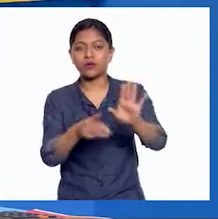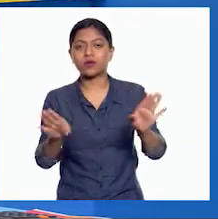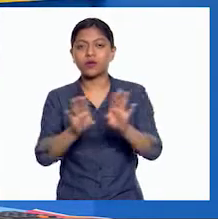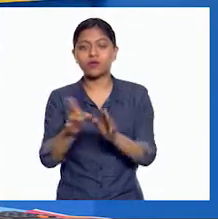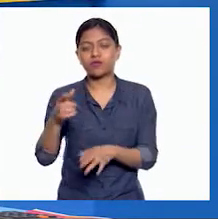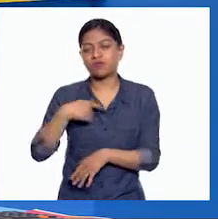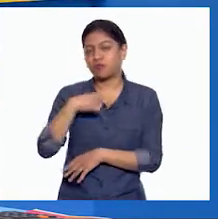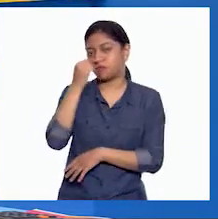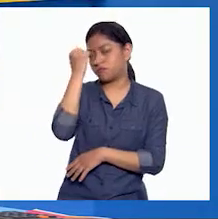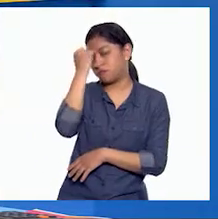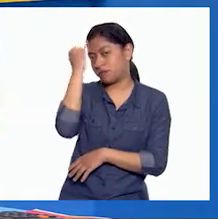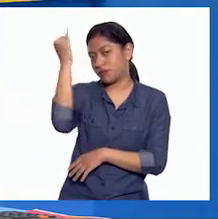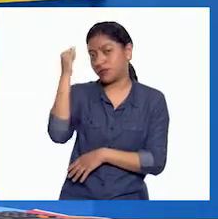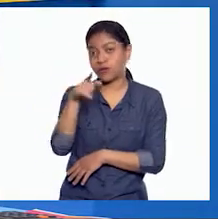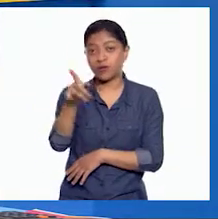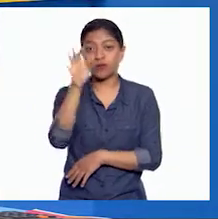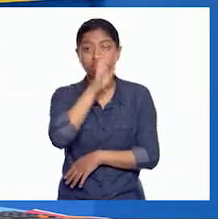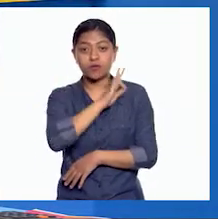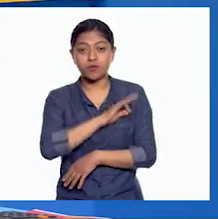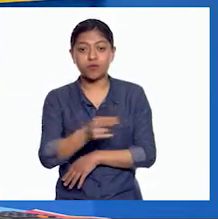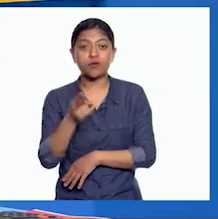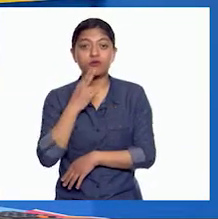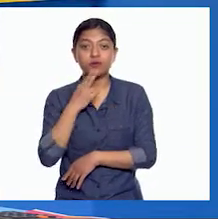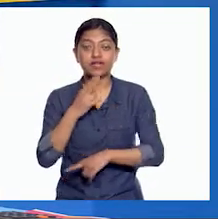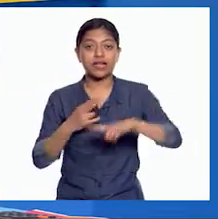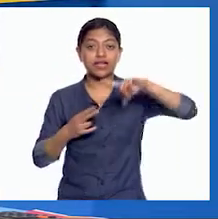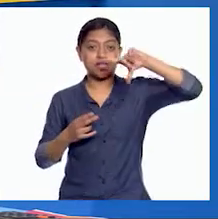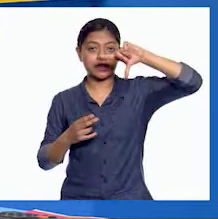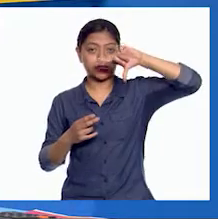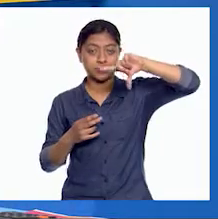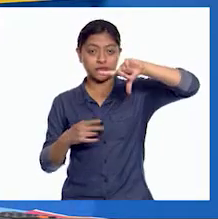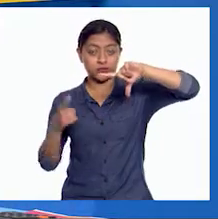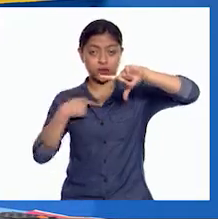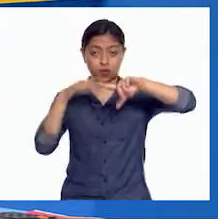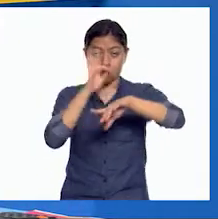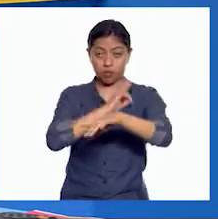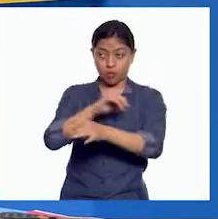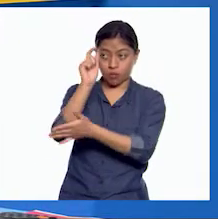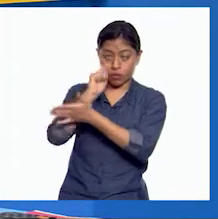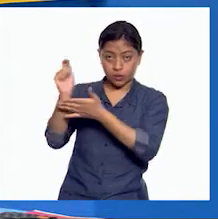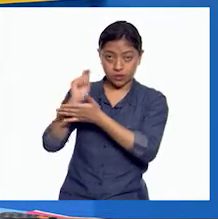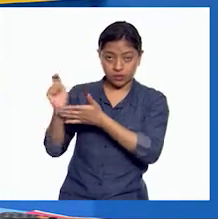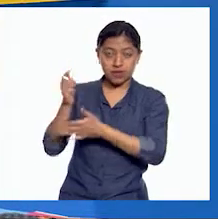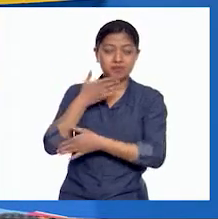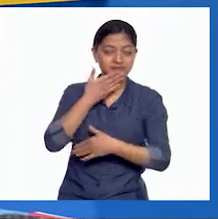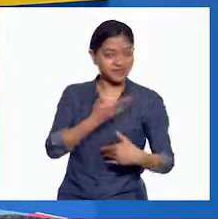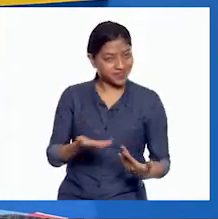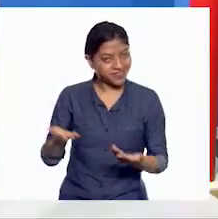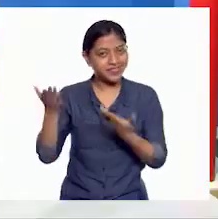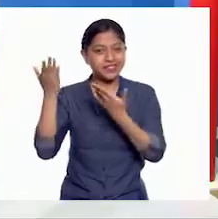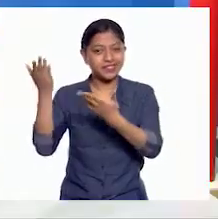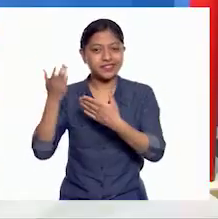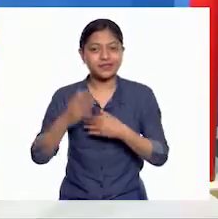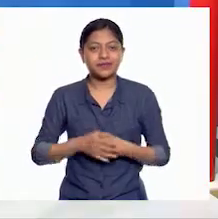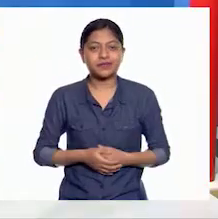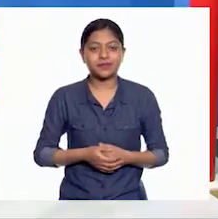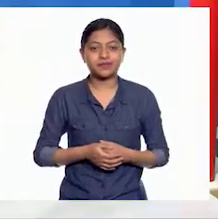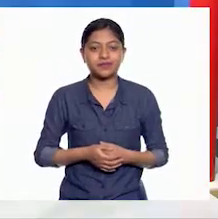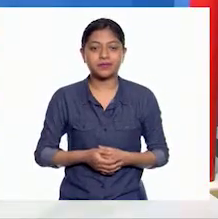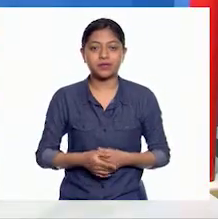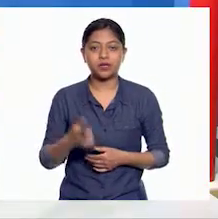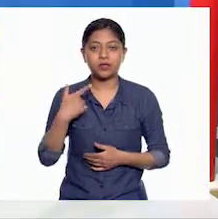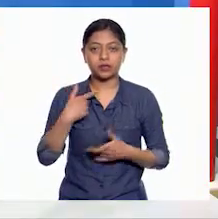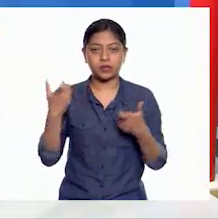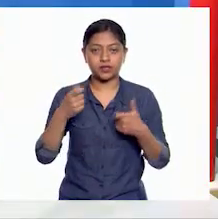Se me ocurre, maestra, que podemos utilizar una división. ¿Puedo hacerla en el pizarrón? Adelante, María. Muy bien. Entonces voy a